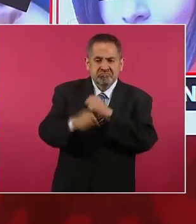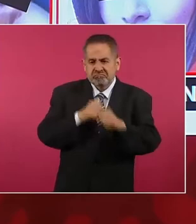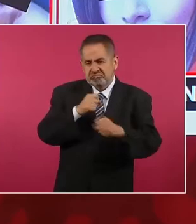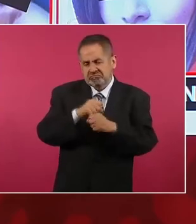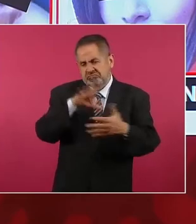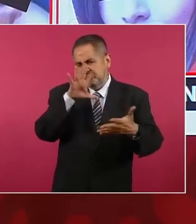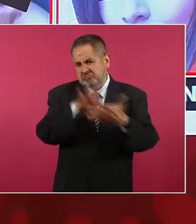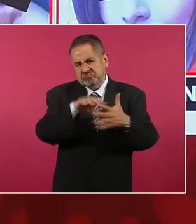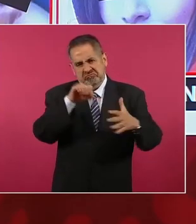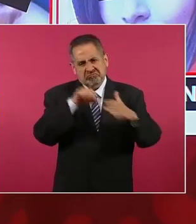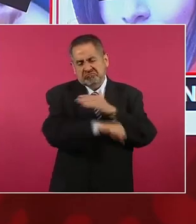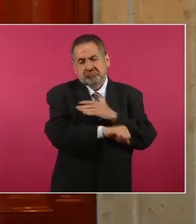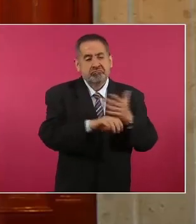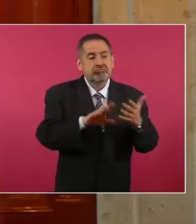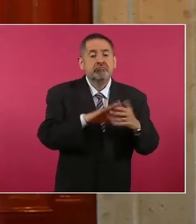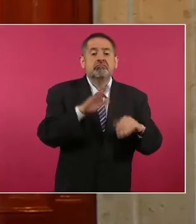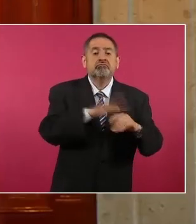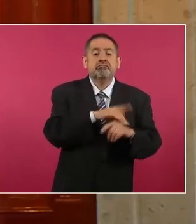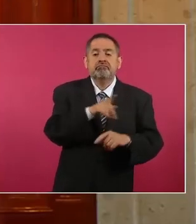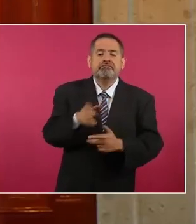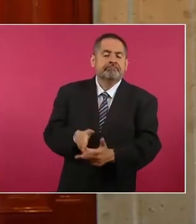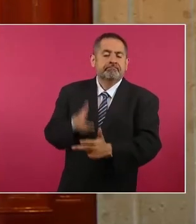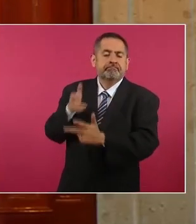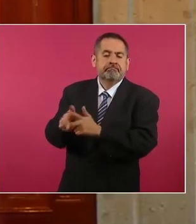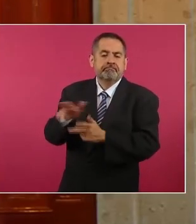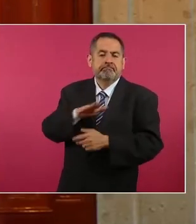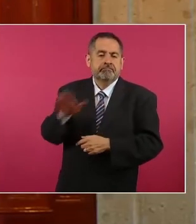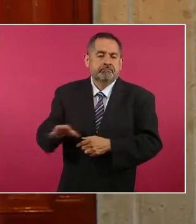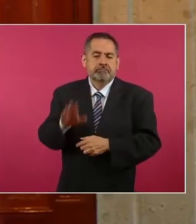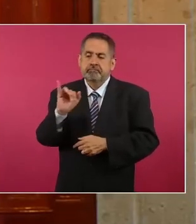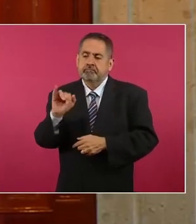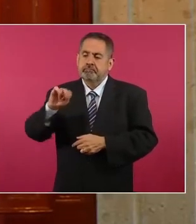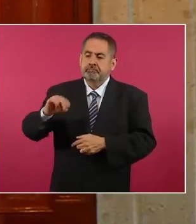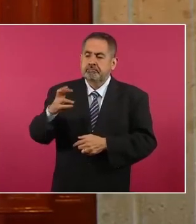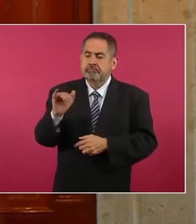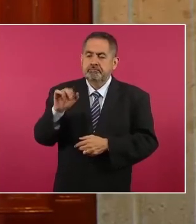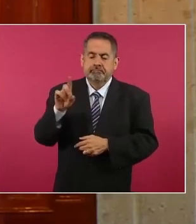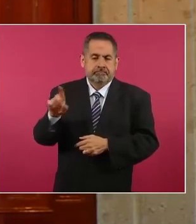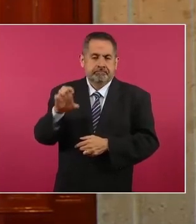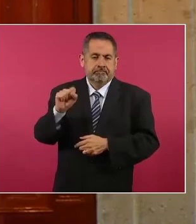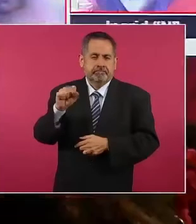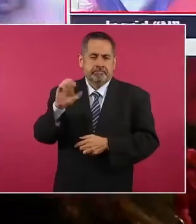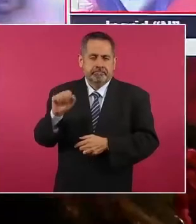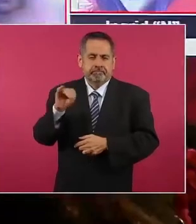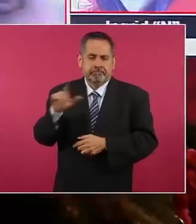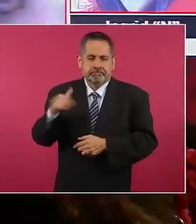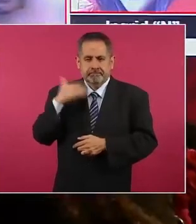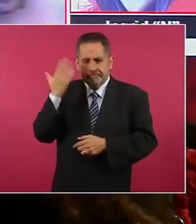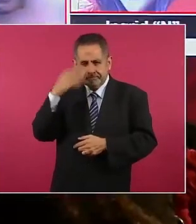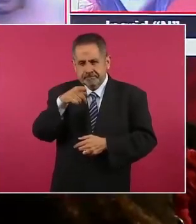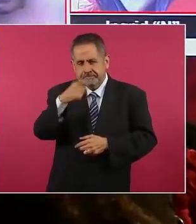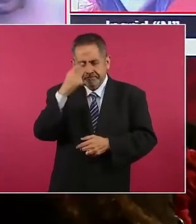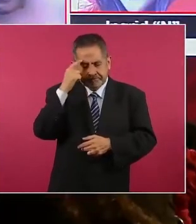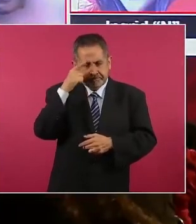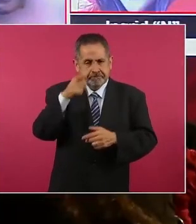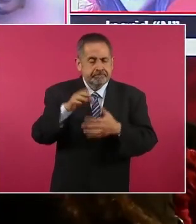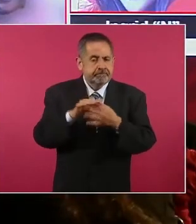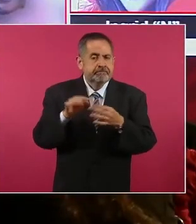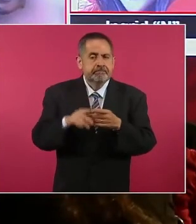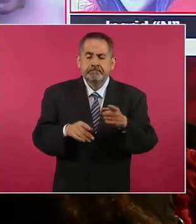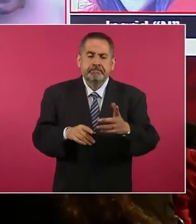prisión por el homicidio perpetrado en contra de Ingrid Escamilla, que es un caso de